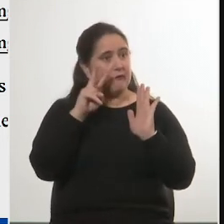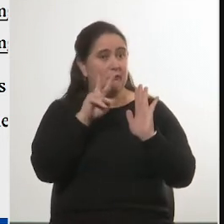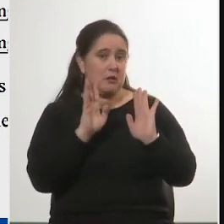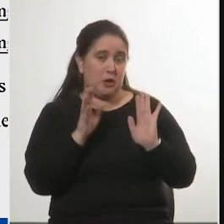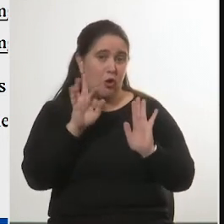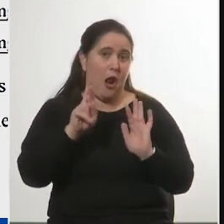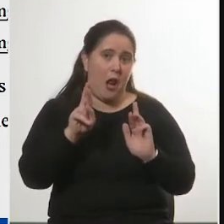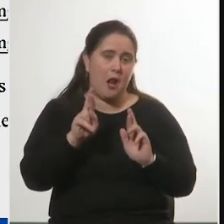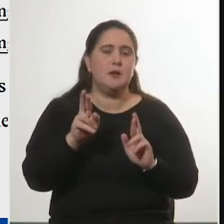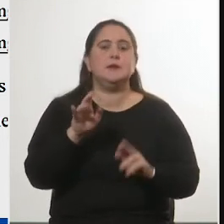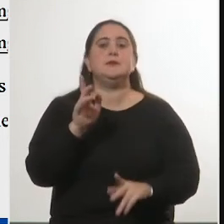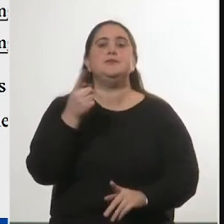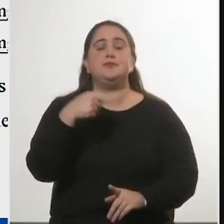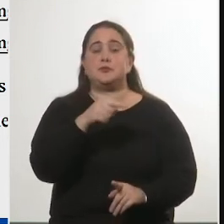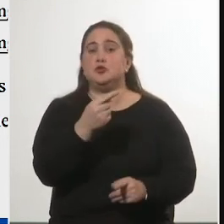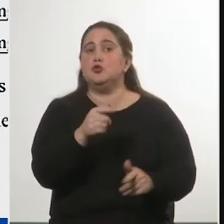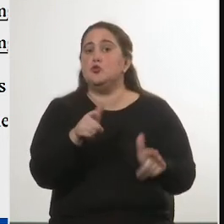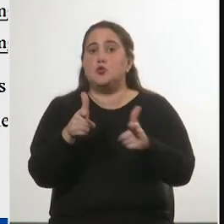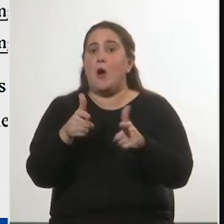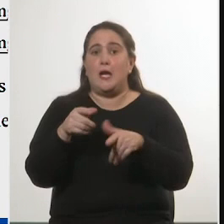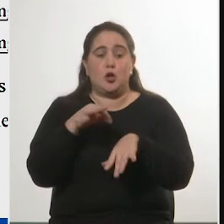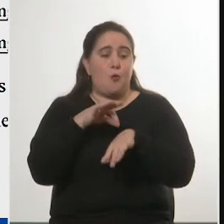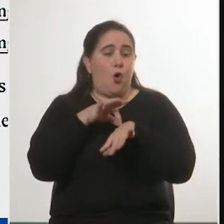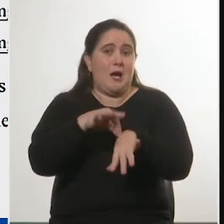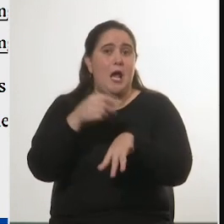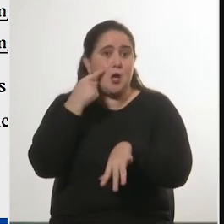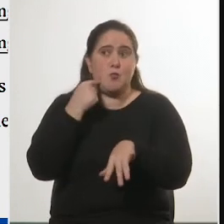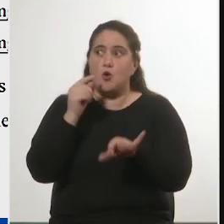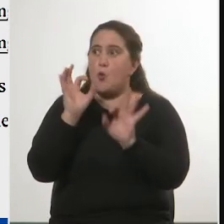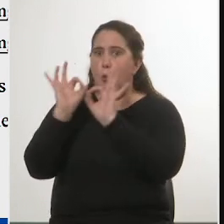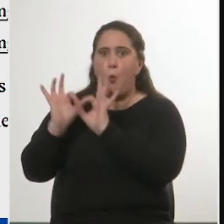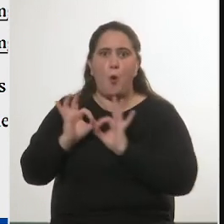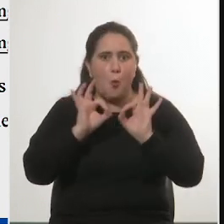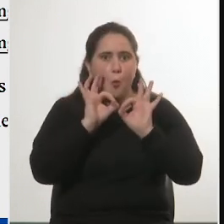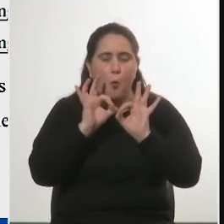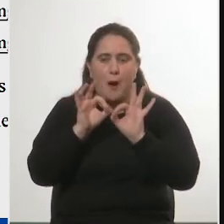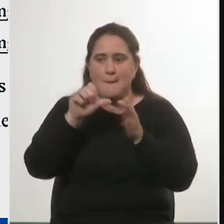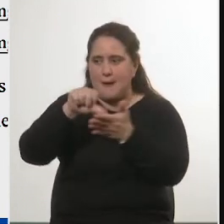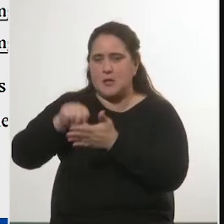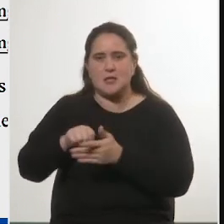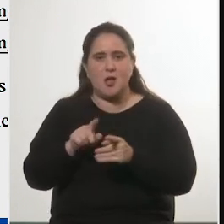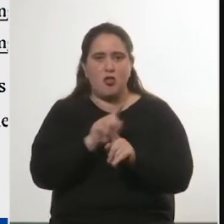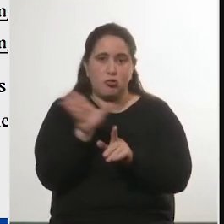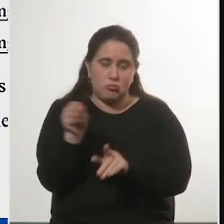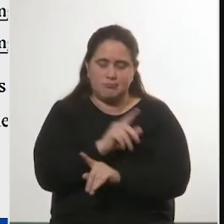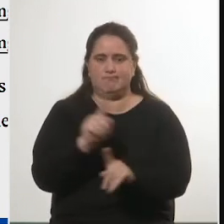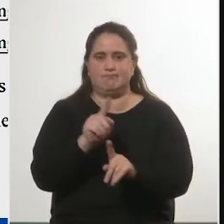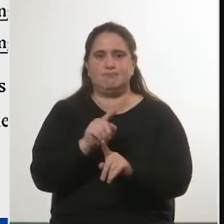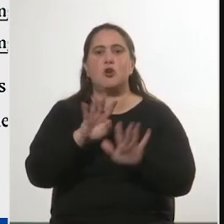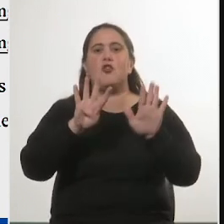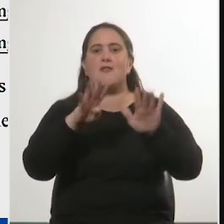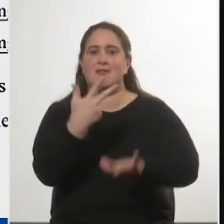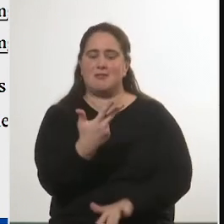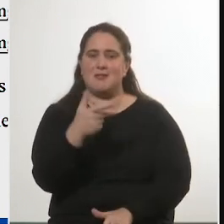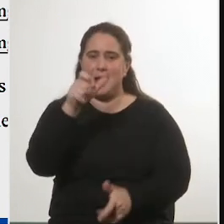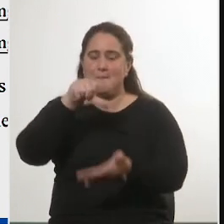ver, no hay un valor guía para todos los países. 93 países